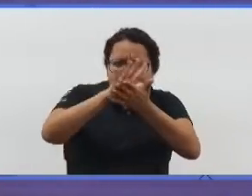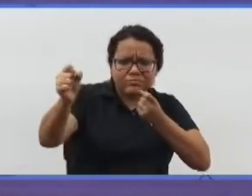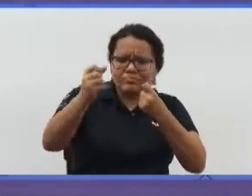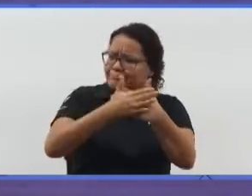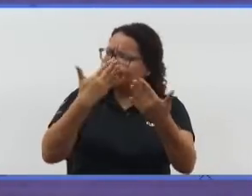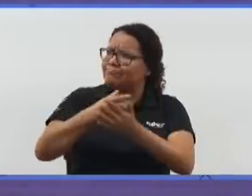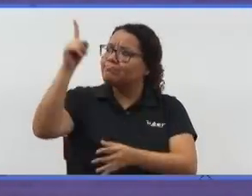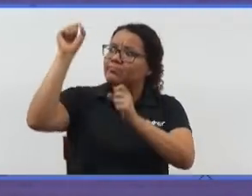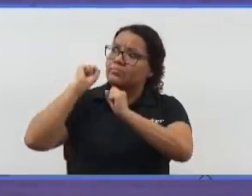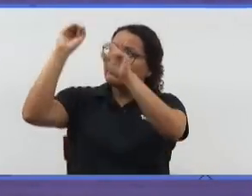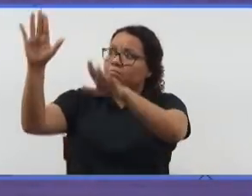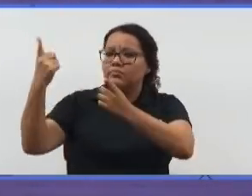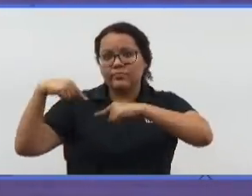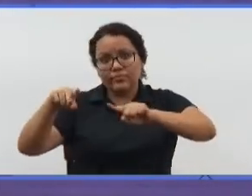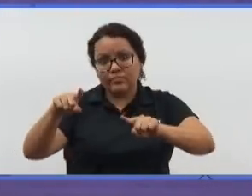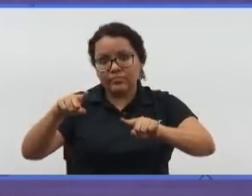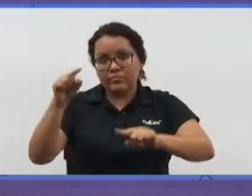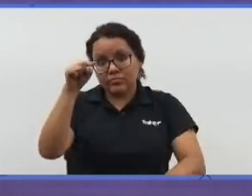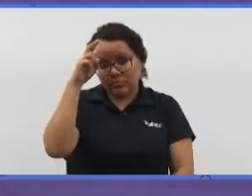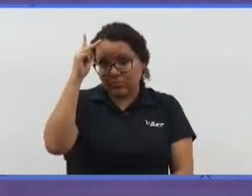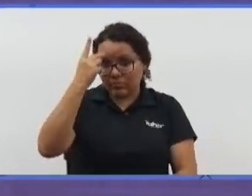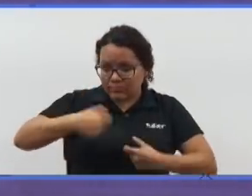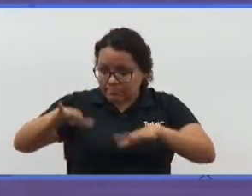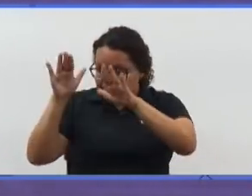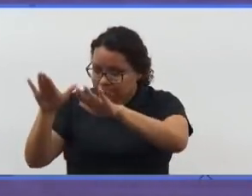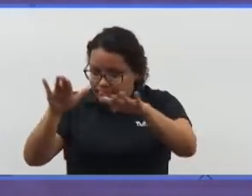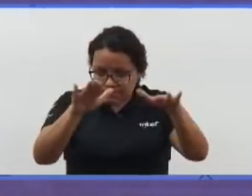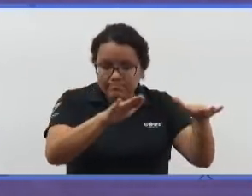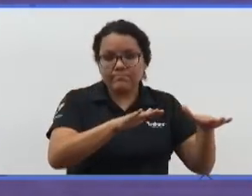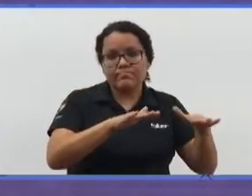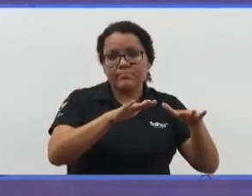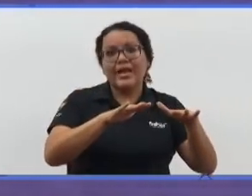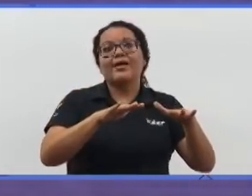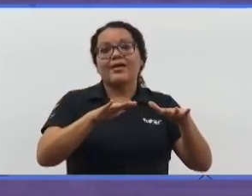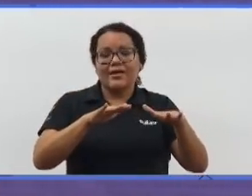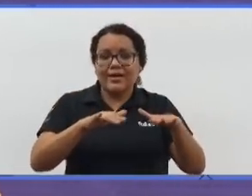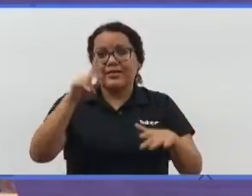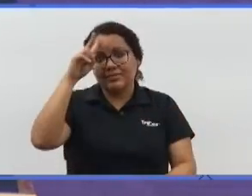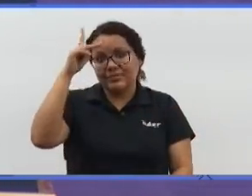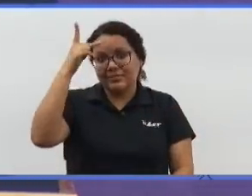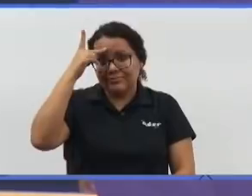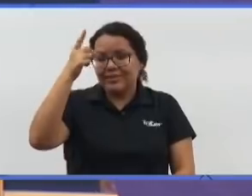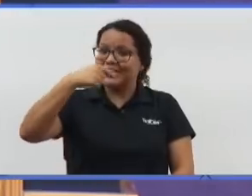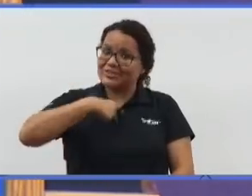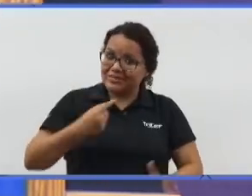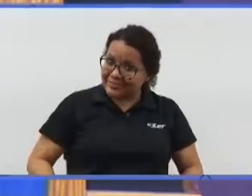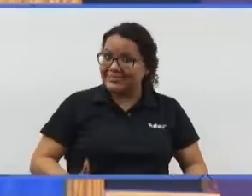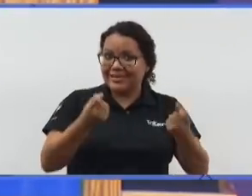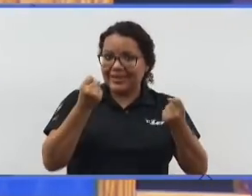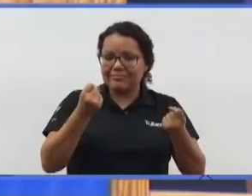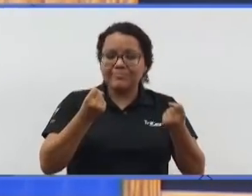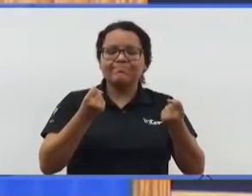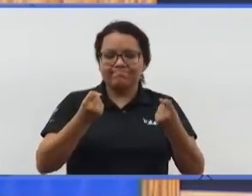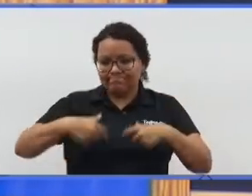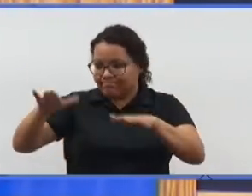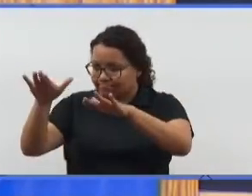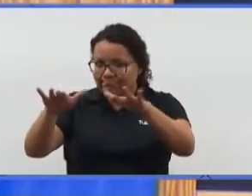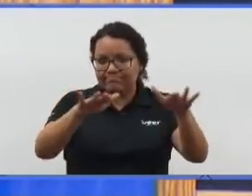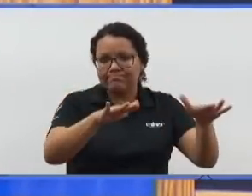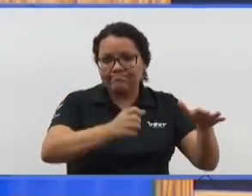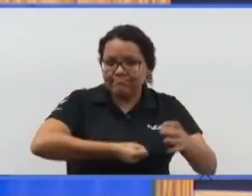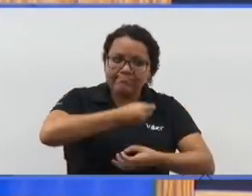bendito gratitud la gratitud es una evidencia interna de que usted es salvo